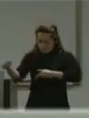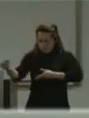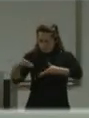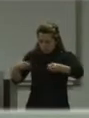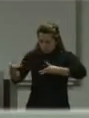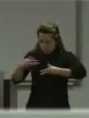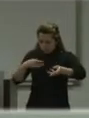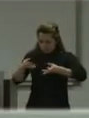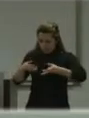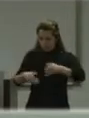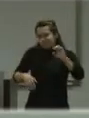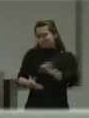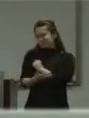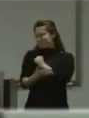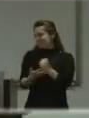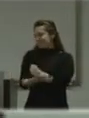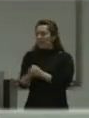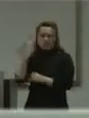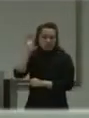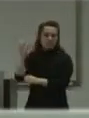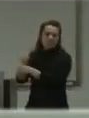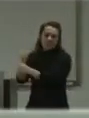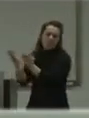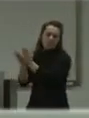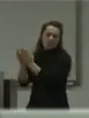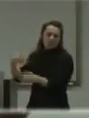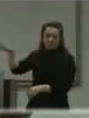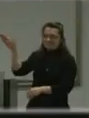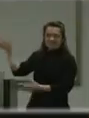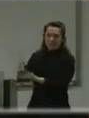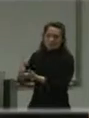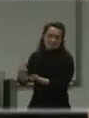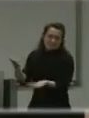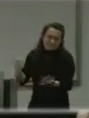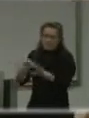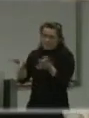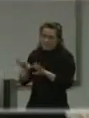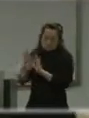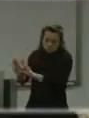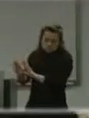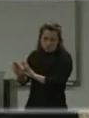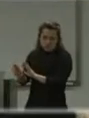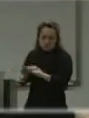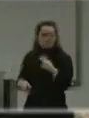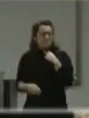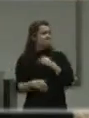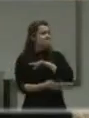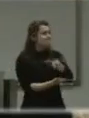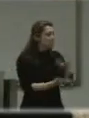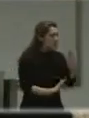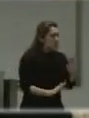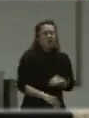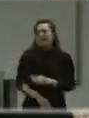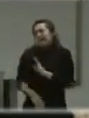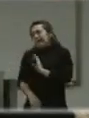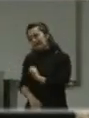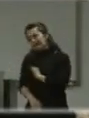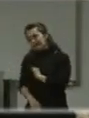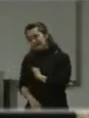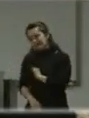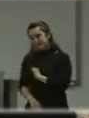desafortunadamente no pudieron venir hoy porque están trabajando están estudiando y están en otras actividades que no les permitieron participar hoy Como estuvieron